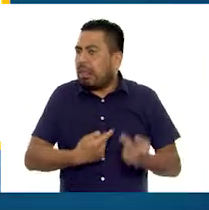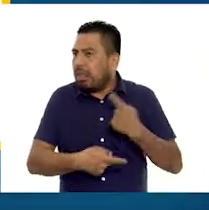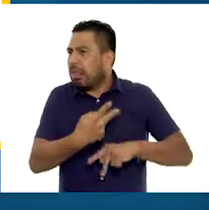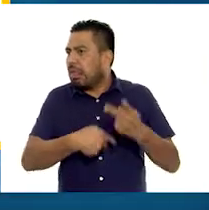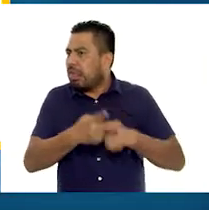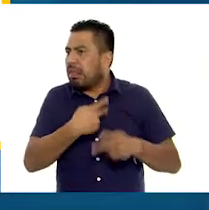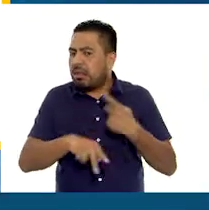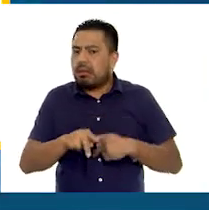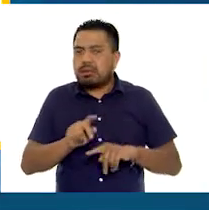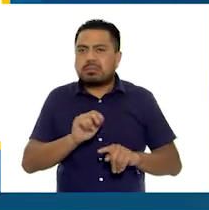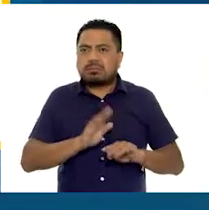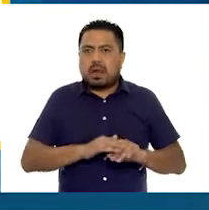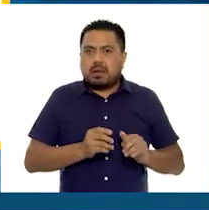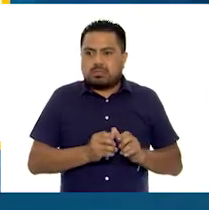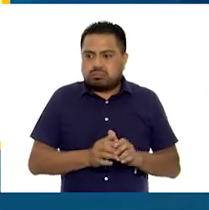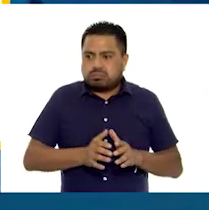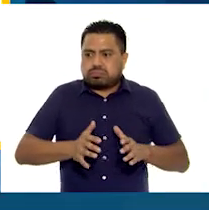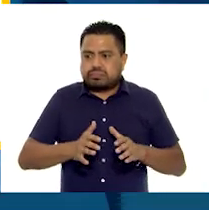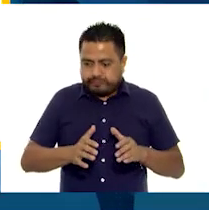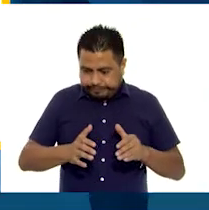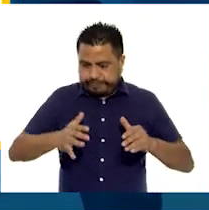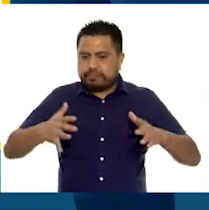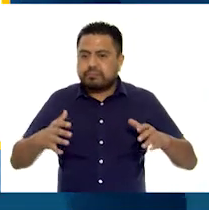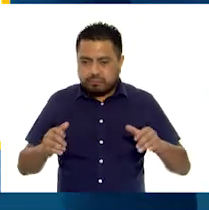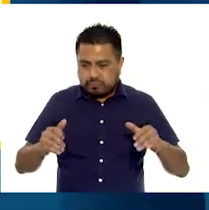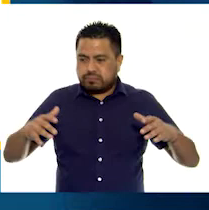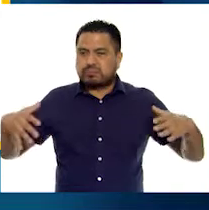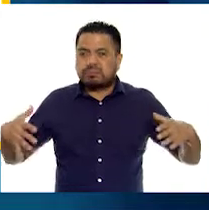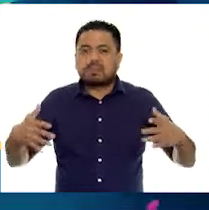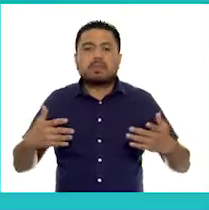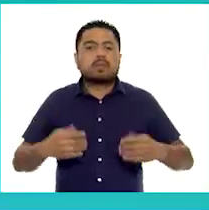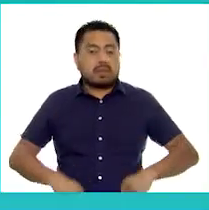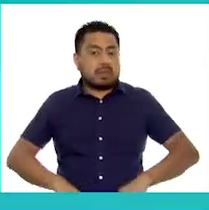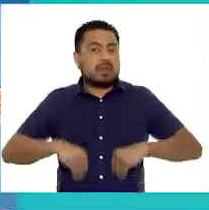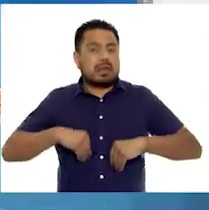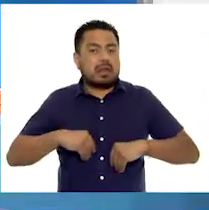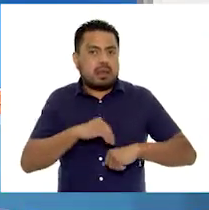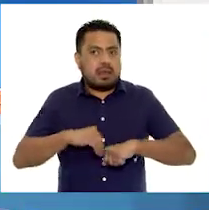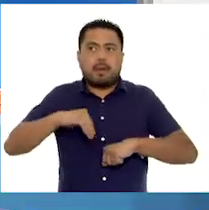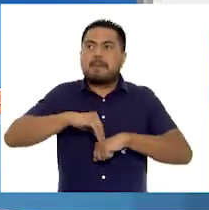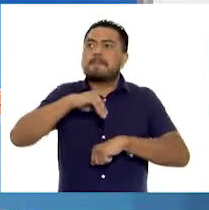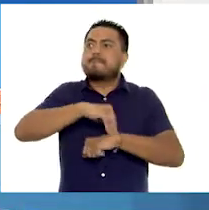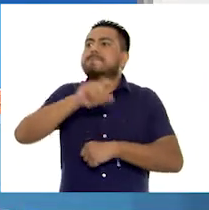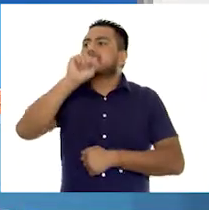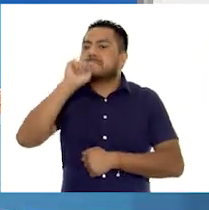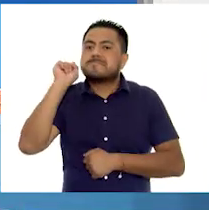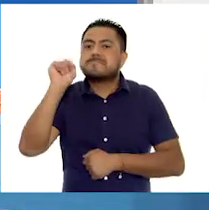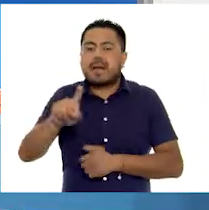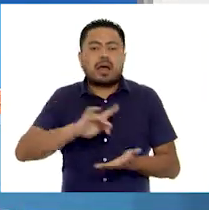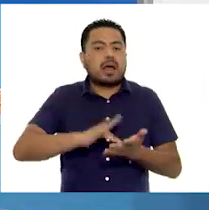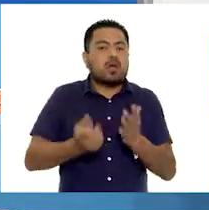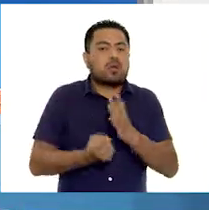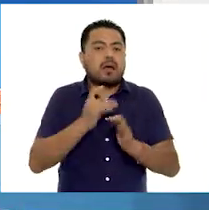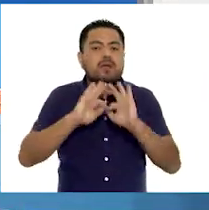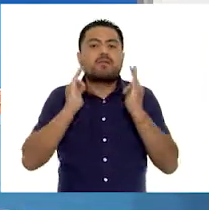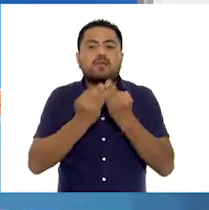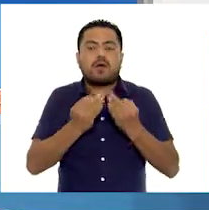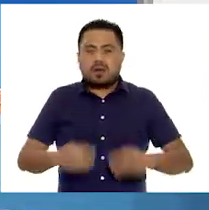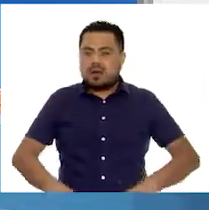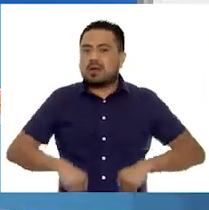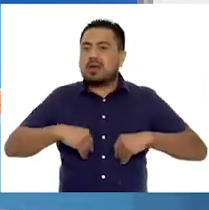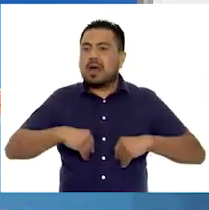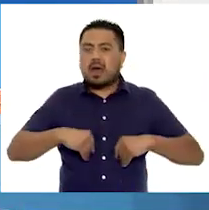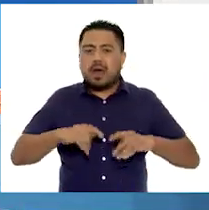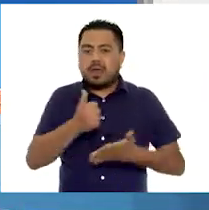que provocó un crecimiento demográfico además la esperanza de vida comenzó a aumentar también gracias a las nuevas formas de vida urbana